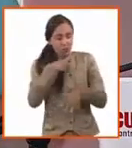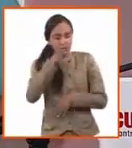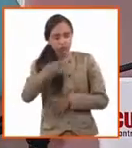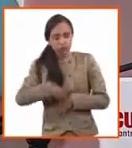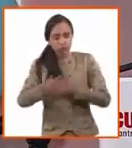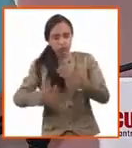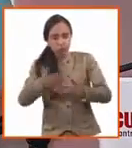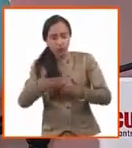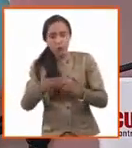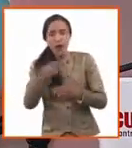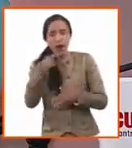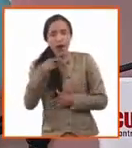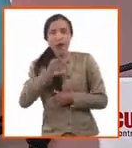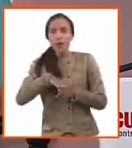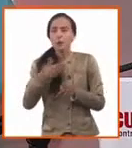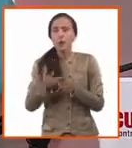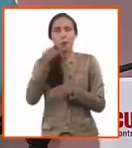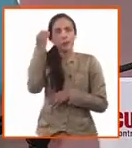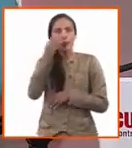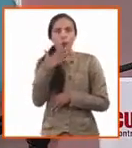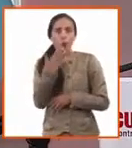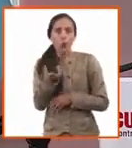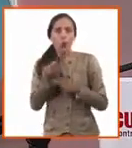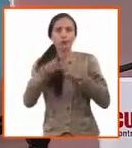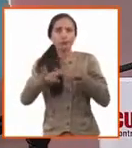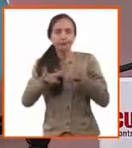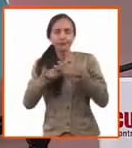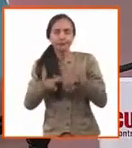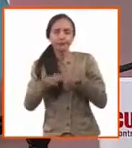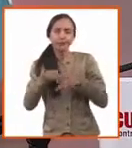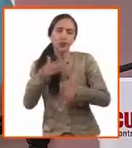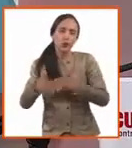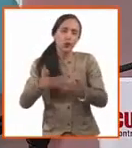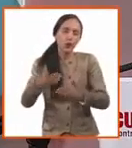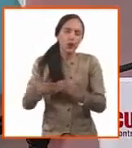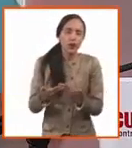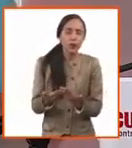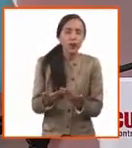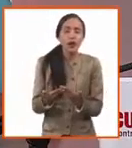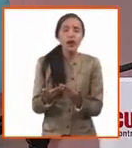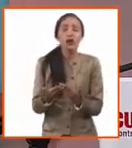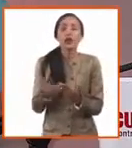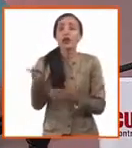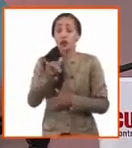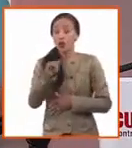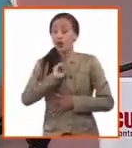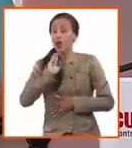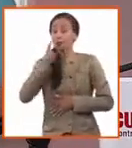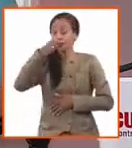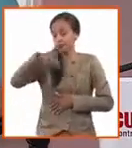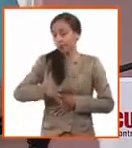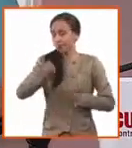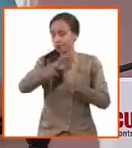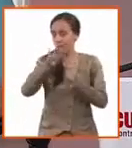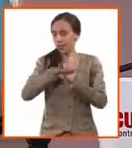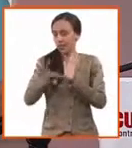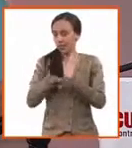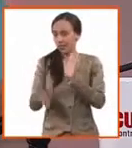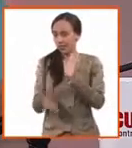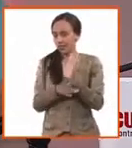proyecto para enfrentar esa situación y medidas prácticas que también van